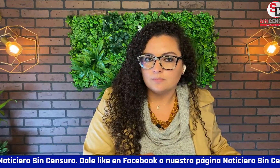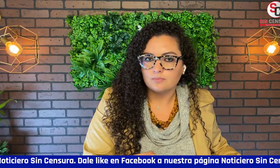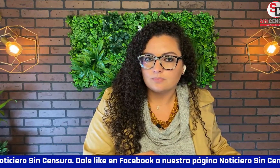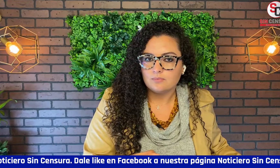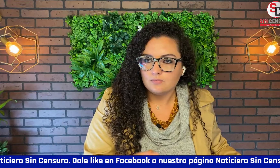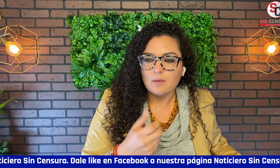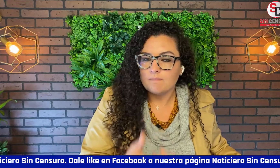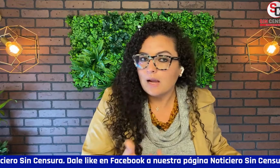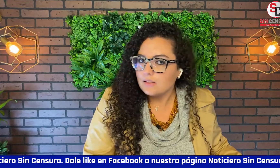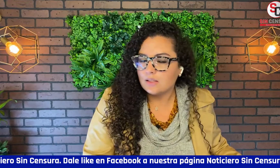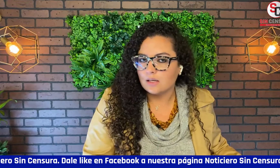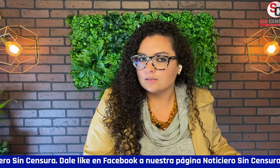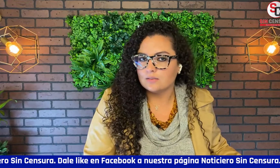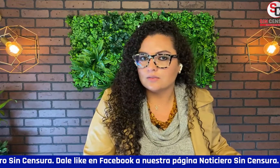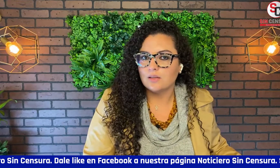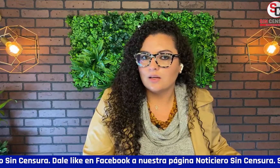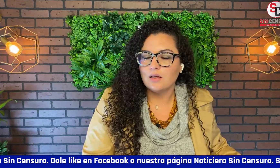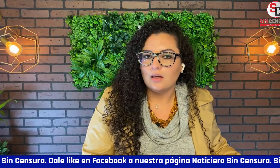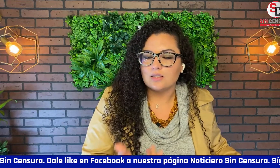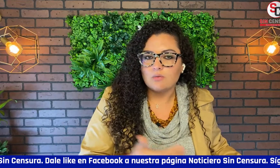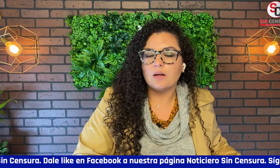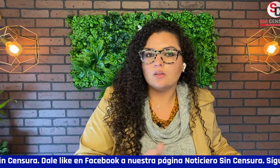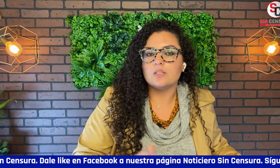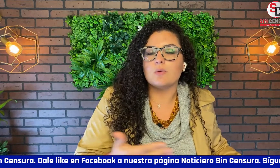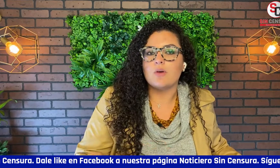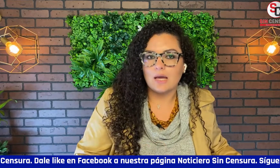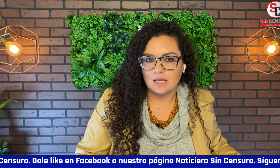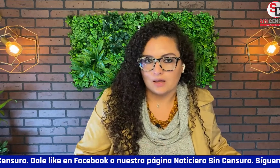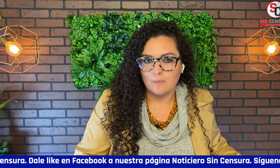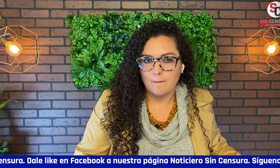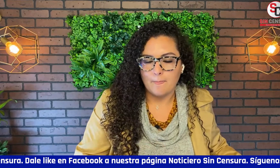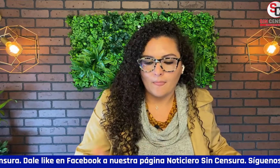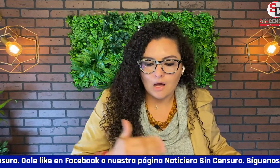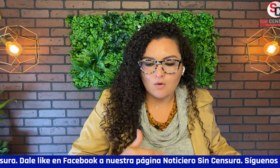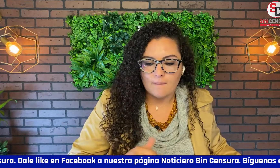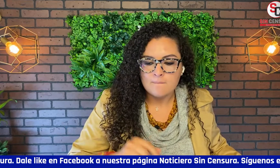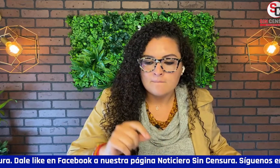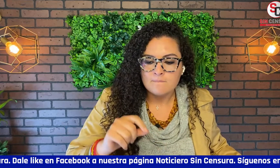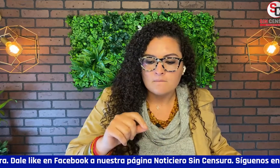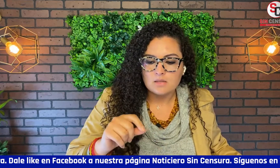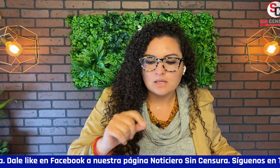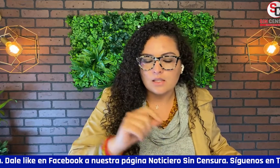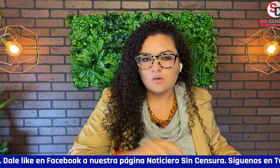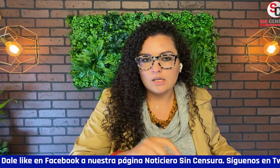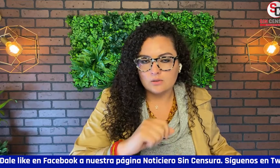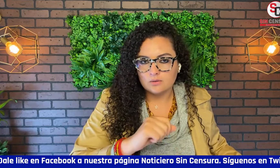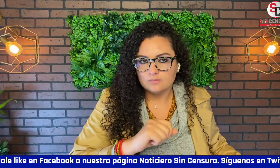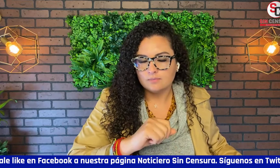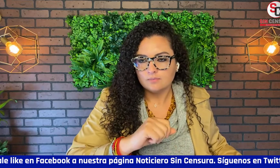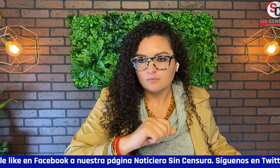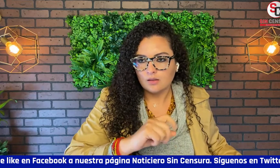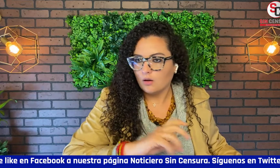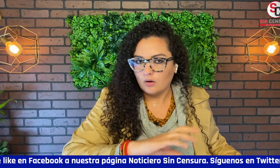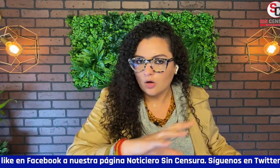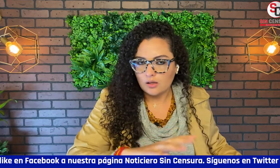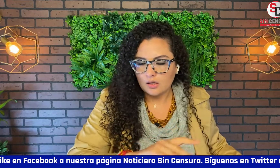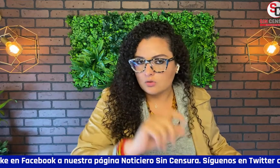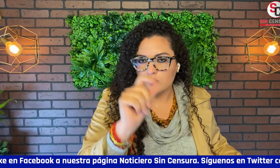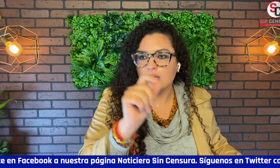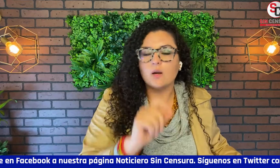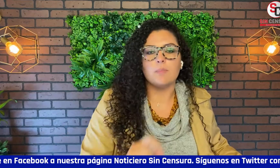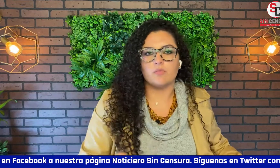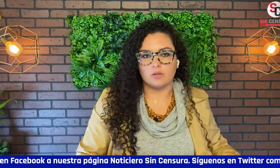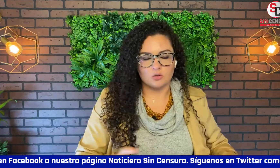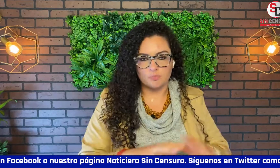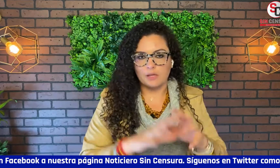Pegasus. Va lenta. Estamos hablando de espionaje. Ahora, Santiago Nieto hoy